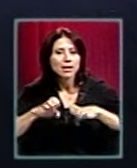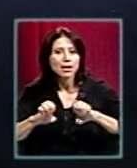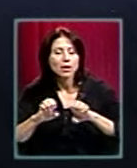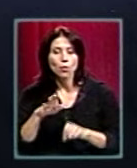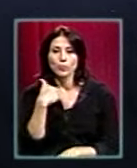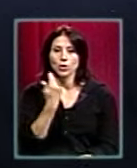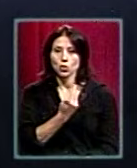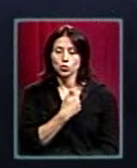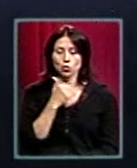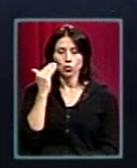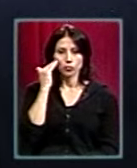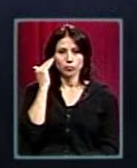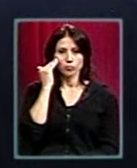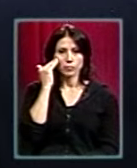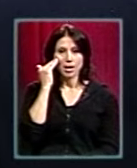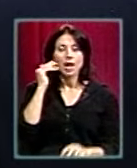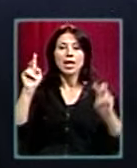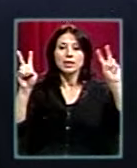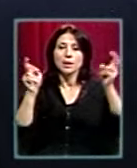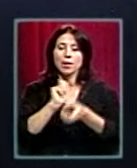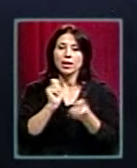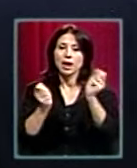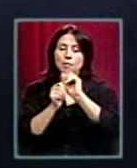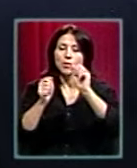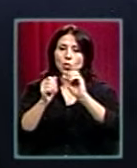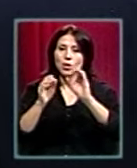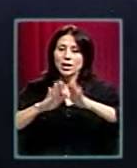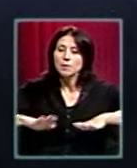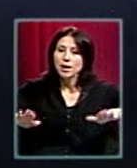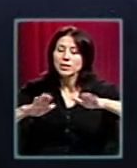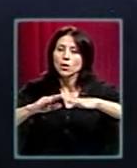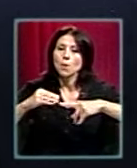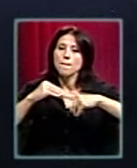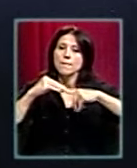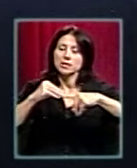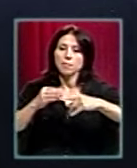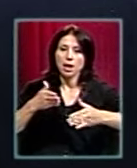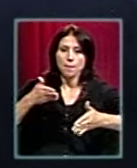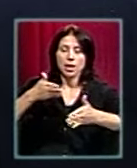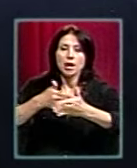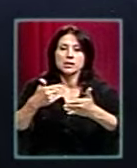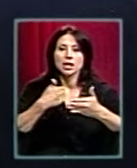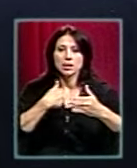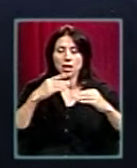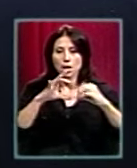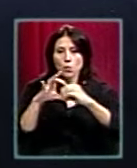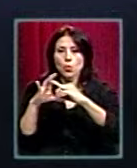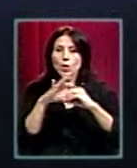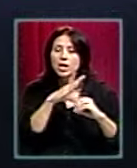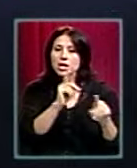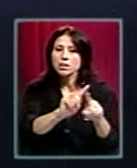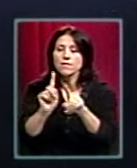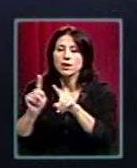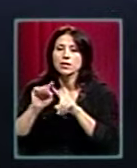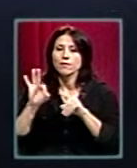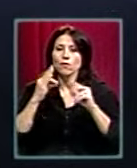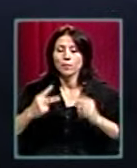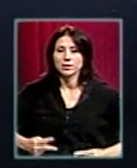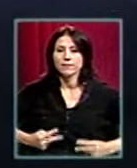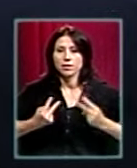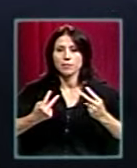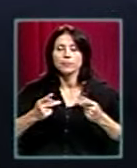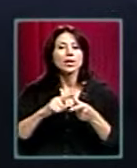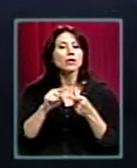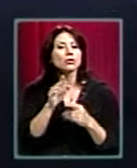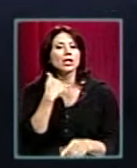de que el tema del cambio climático es la principal amenaza que tiene la humanidad y sus ecosistemas. Entonces nos